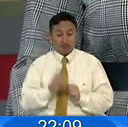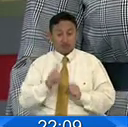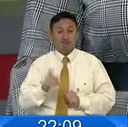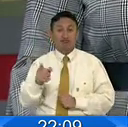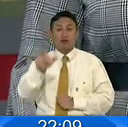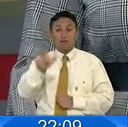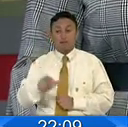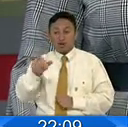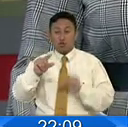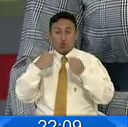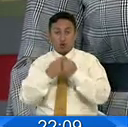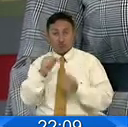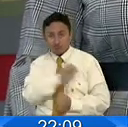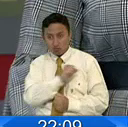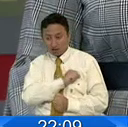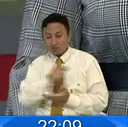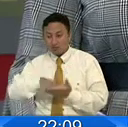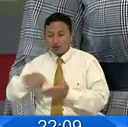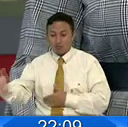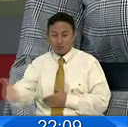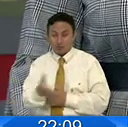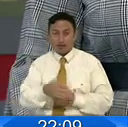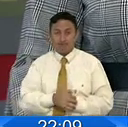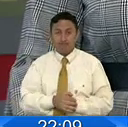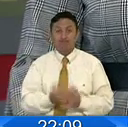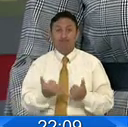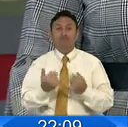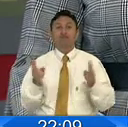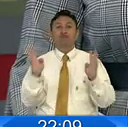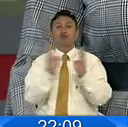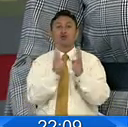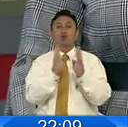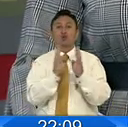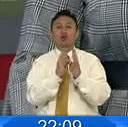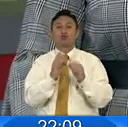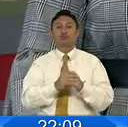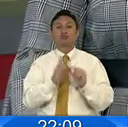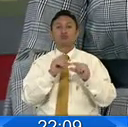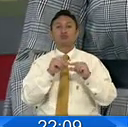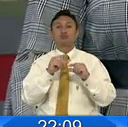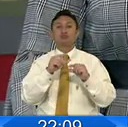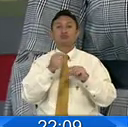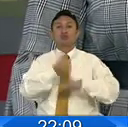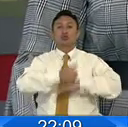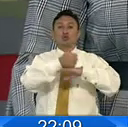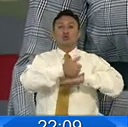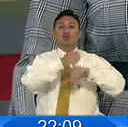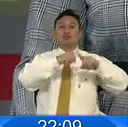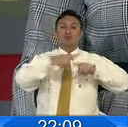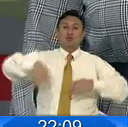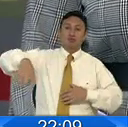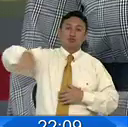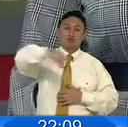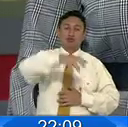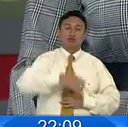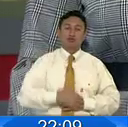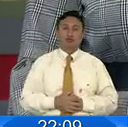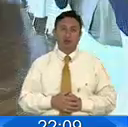a bandas criminales. Lo hizo durante un encuentro que mantuvo con los gobernadores de las diferentes provincias del